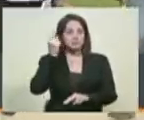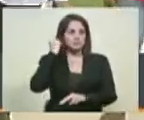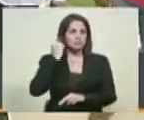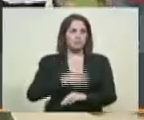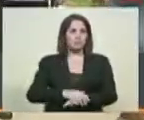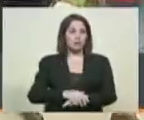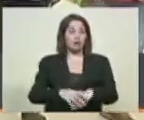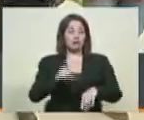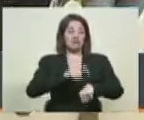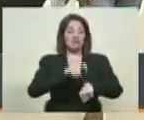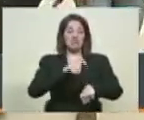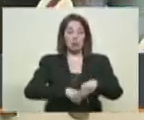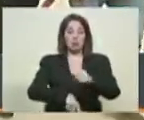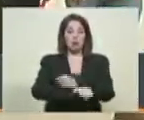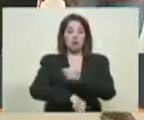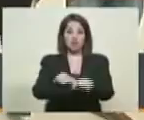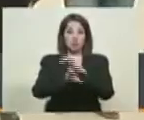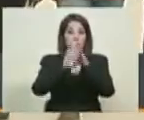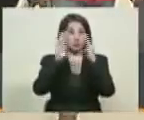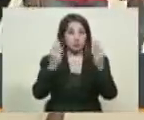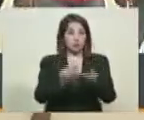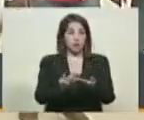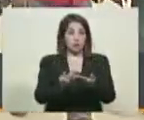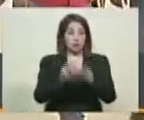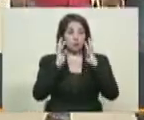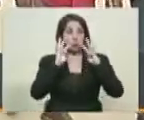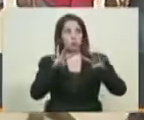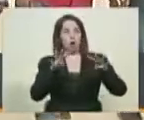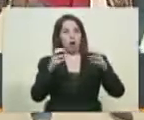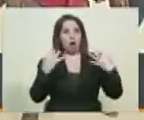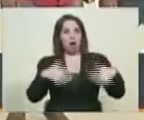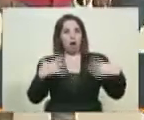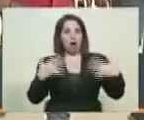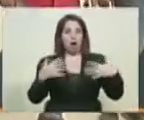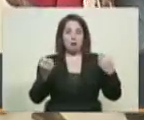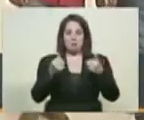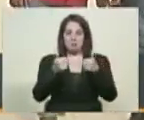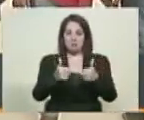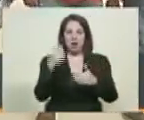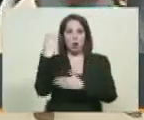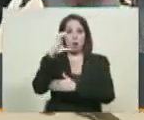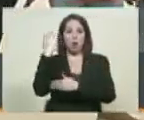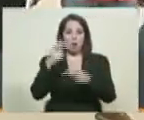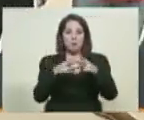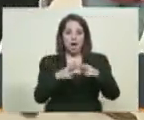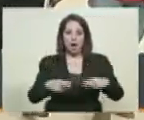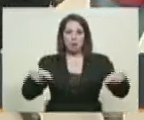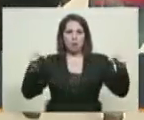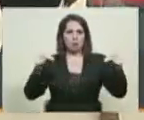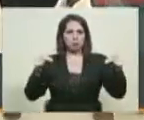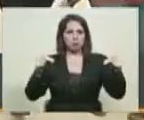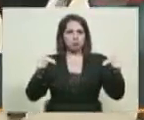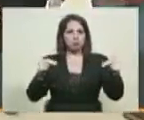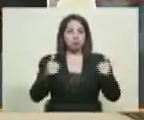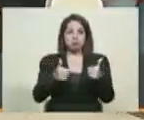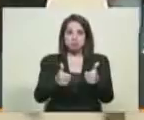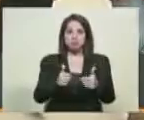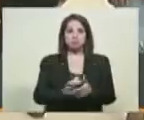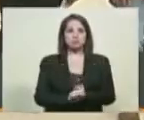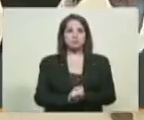de Mundial de Fútbol, el Mundial de Fútbol ha estado extraordinario. Hoy vimos el juego Colombia-Japón, el